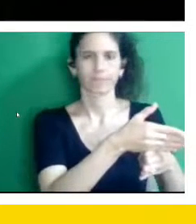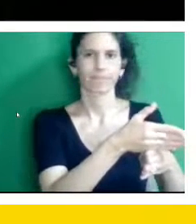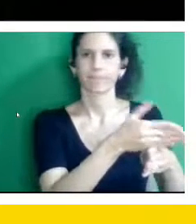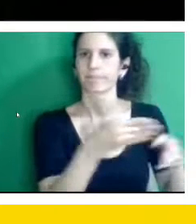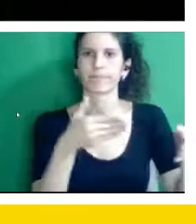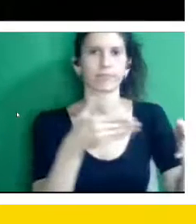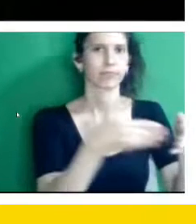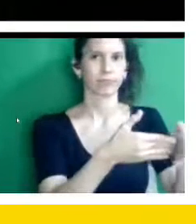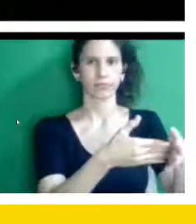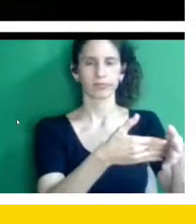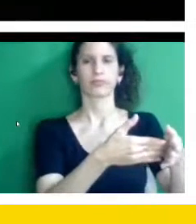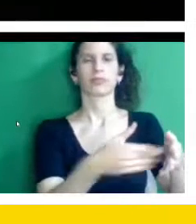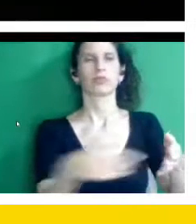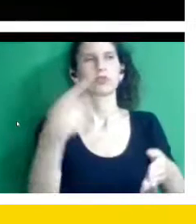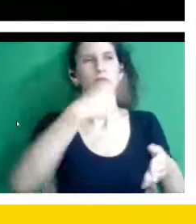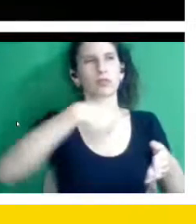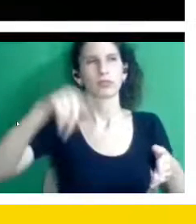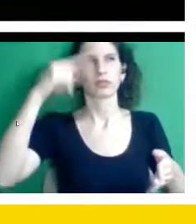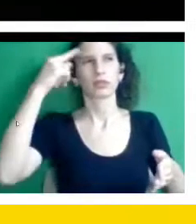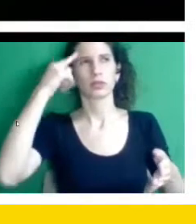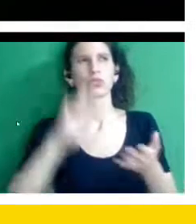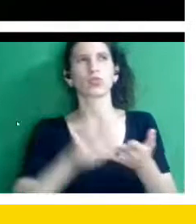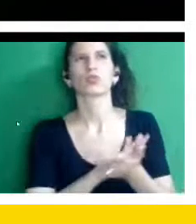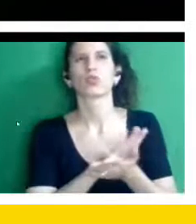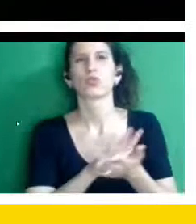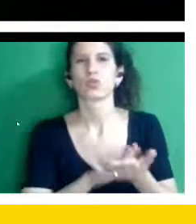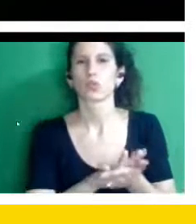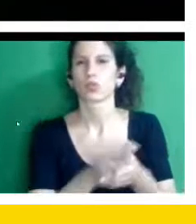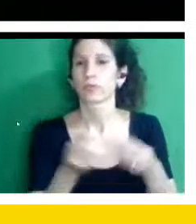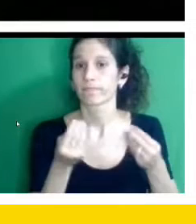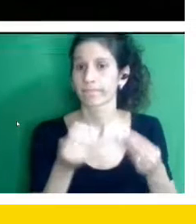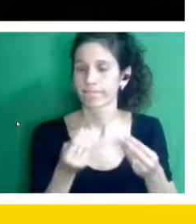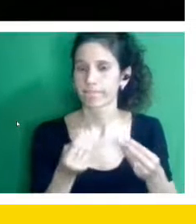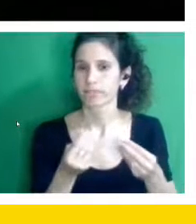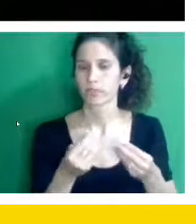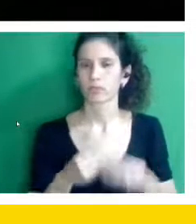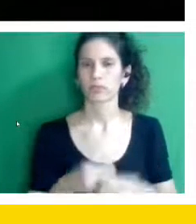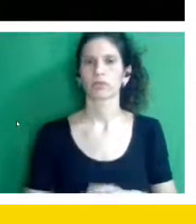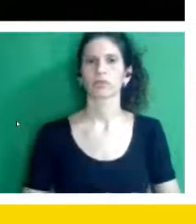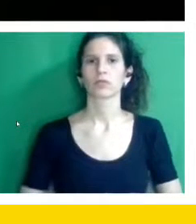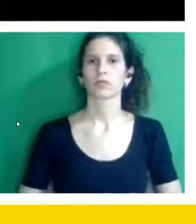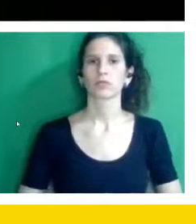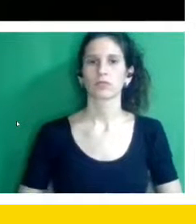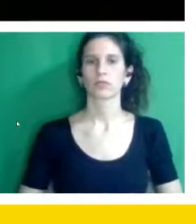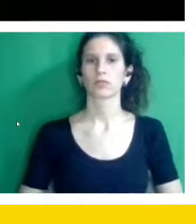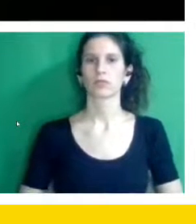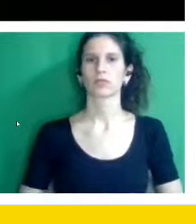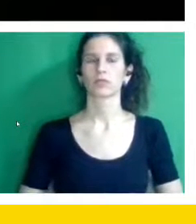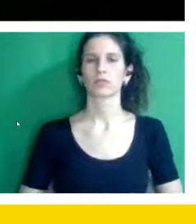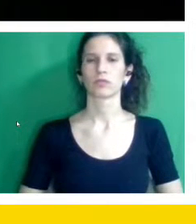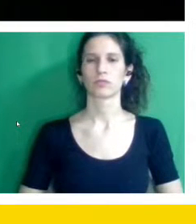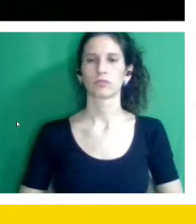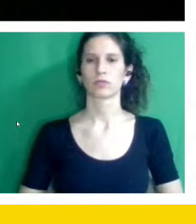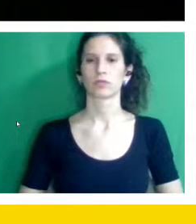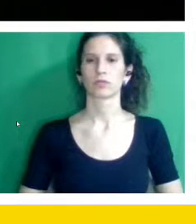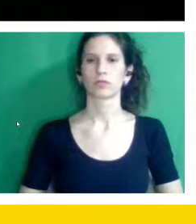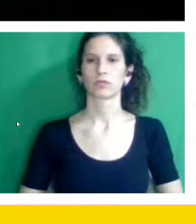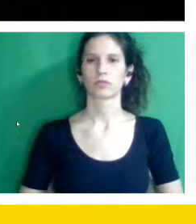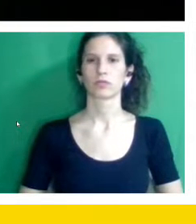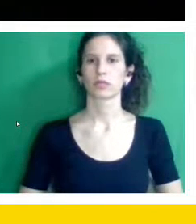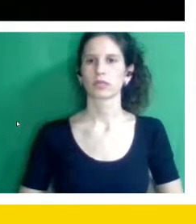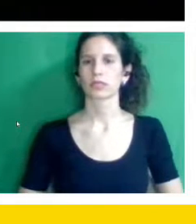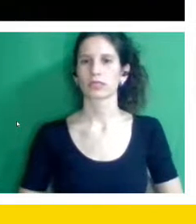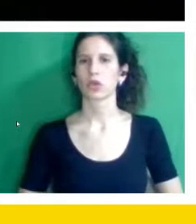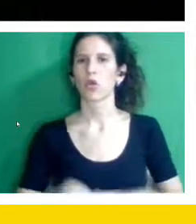cómo empezamos a tener elementos que funcionan de manera dinámica con la dinámica que tiene el río y cómo